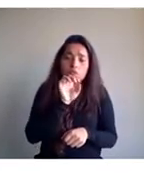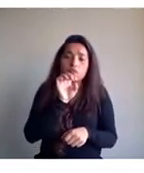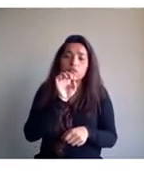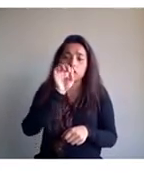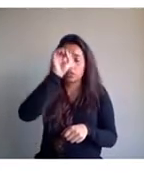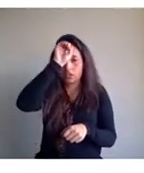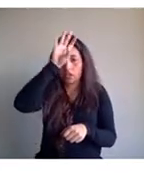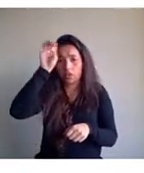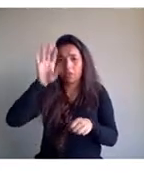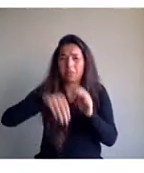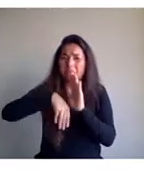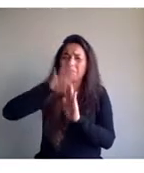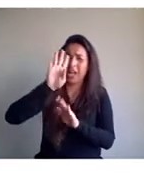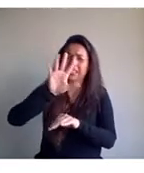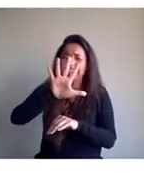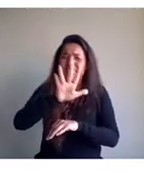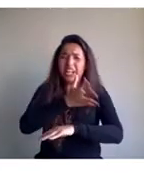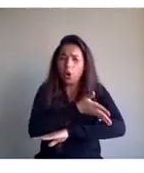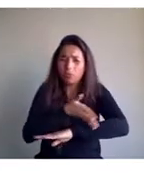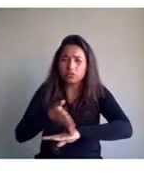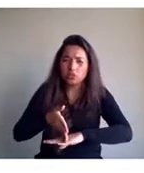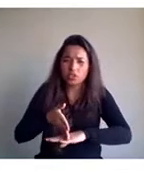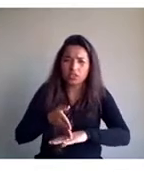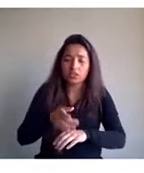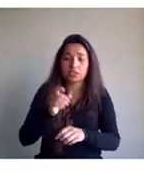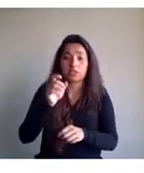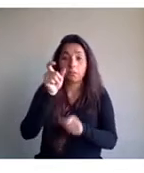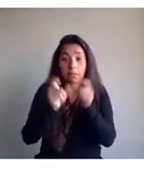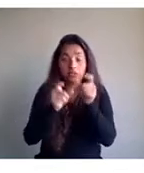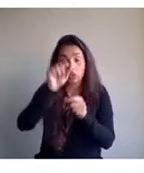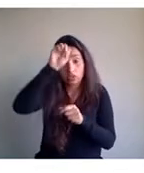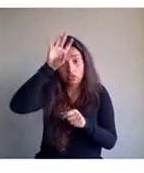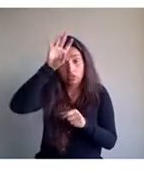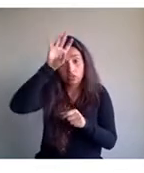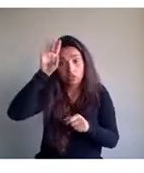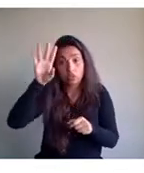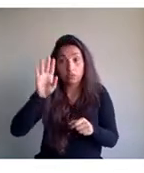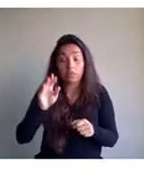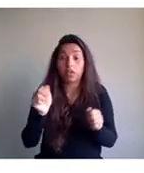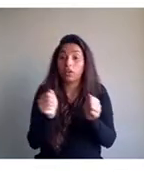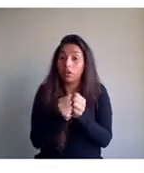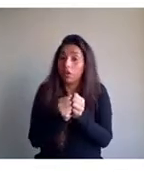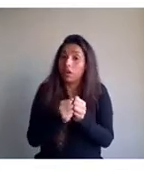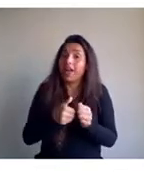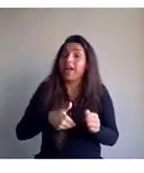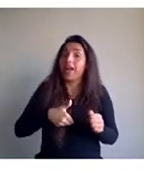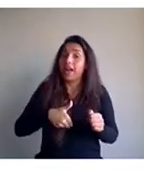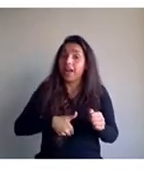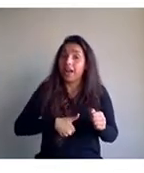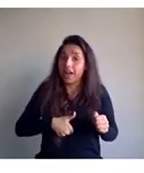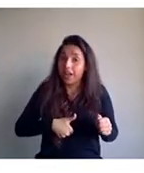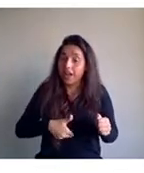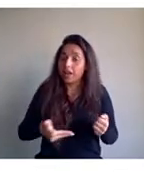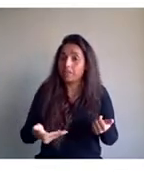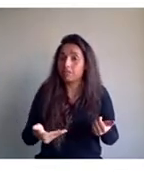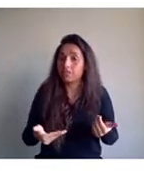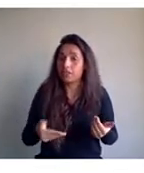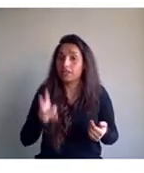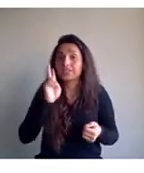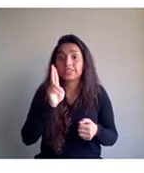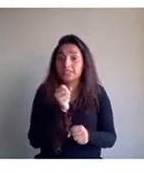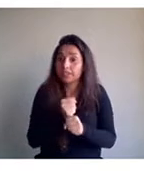colombianos en pobreza extrema es decir donde va a haber hambre donde va a haber limitaciones por cuenta de todo lo que ha traído